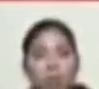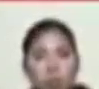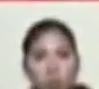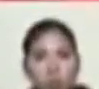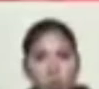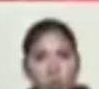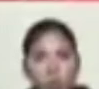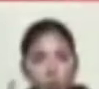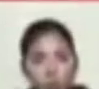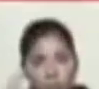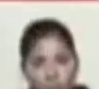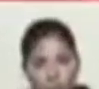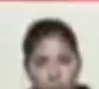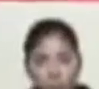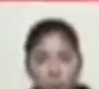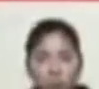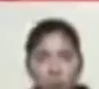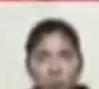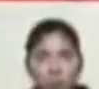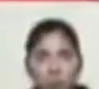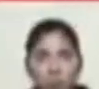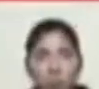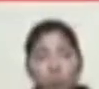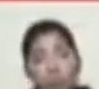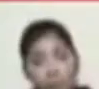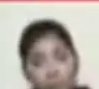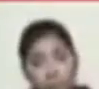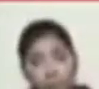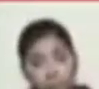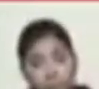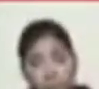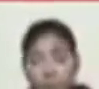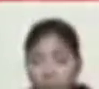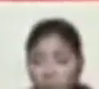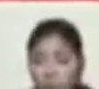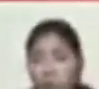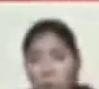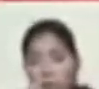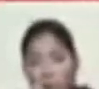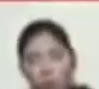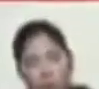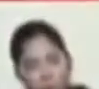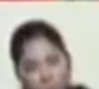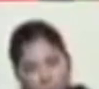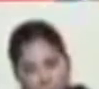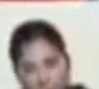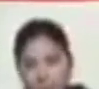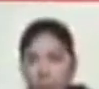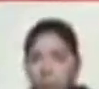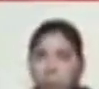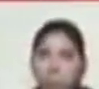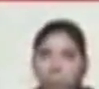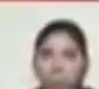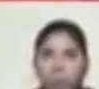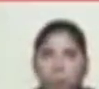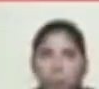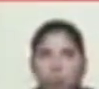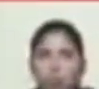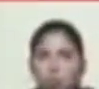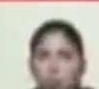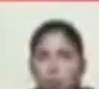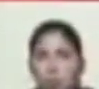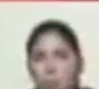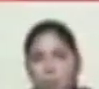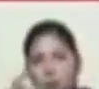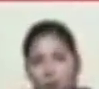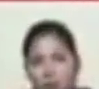amigos, porque las sanciones por parte del país estadounidense van a seguir en pie en contra de este régimen en el país de Venezuela. Pero lo más claro de todo esto, señores, es que Nicolás